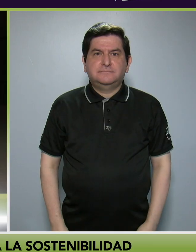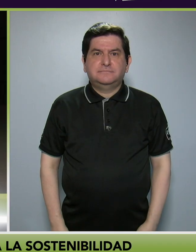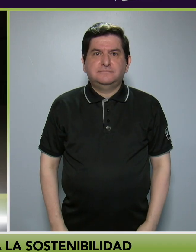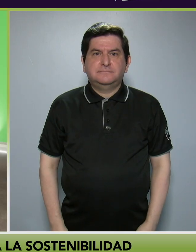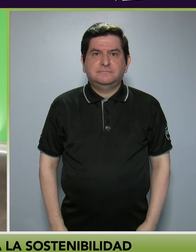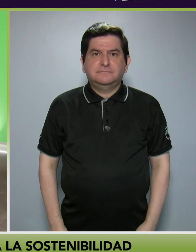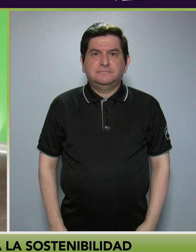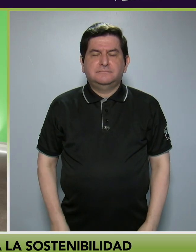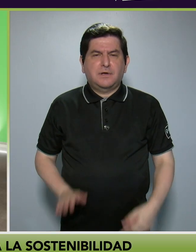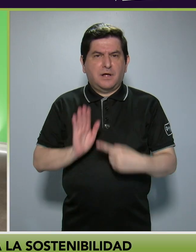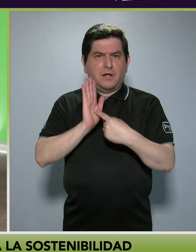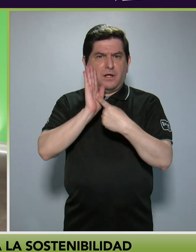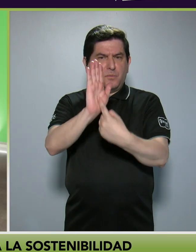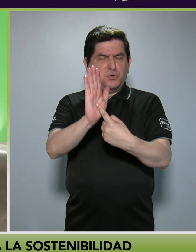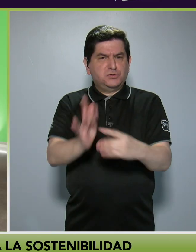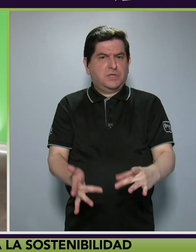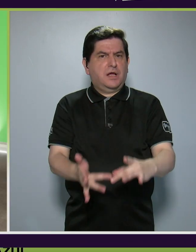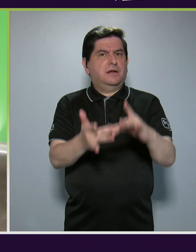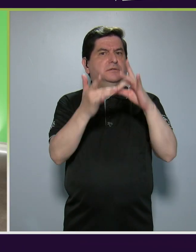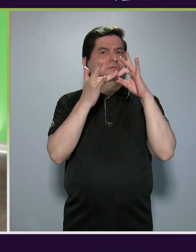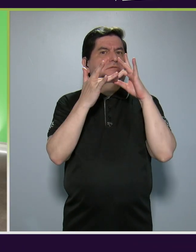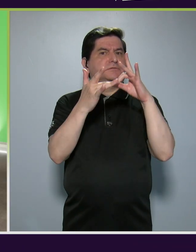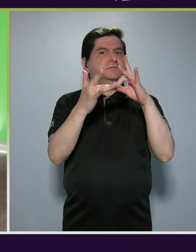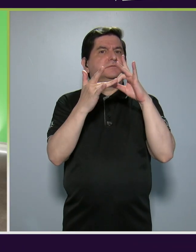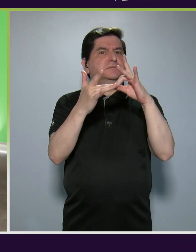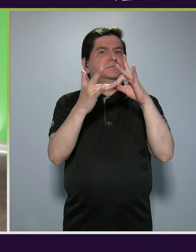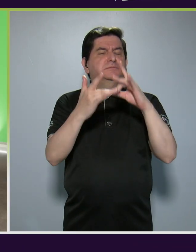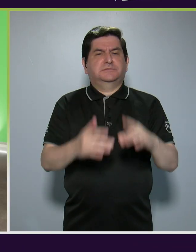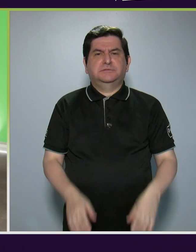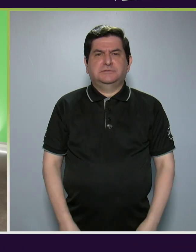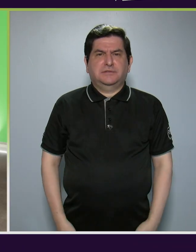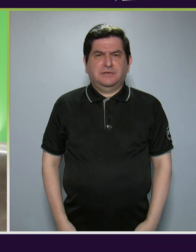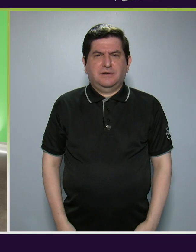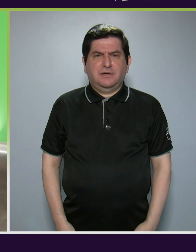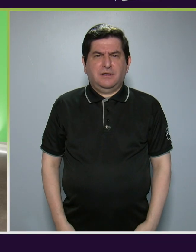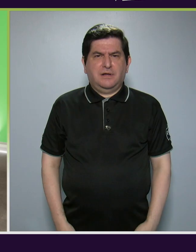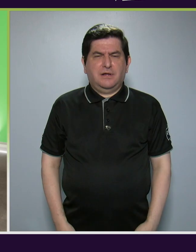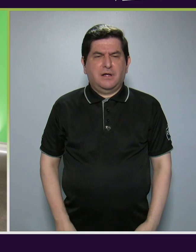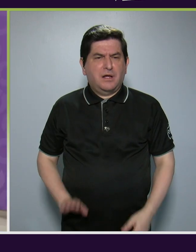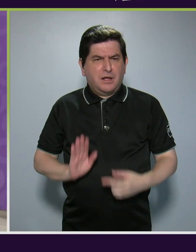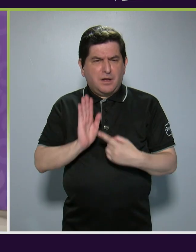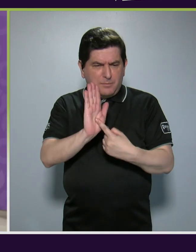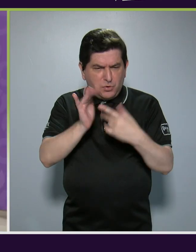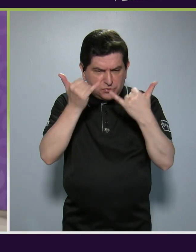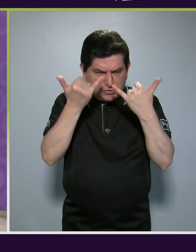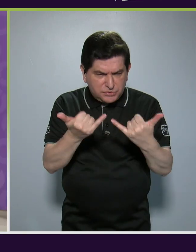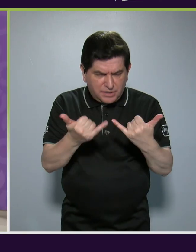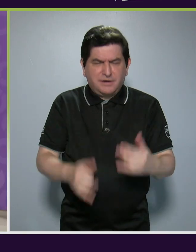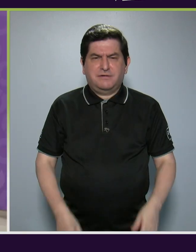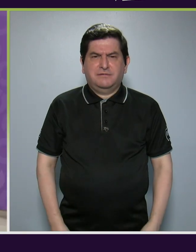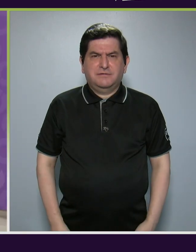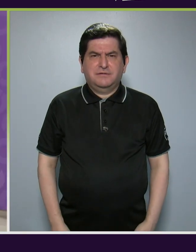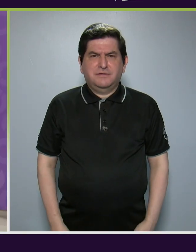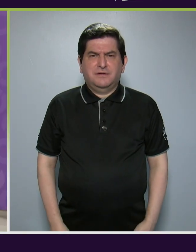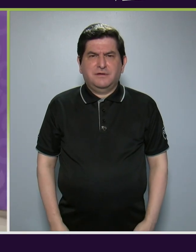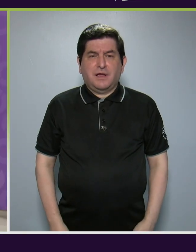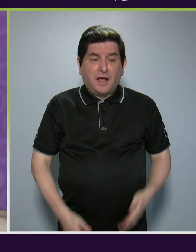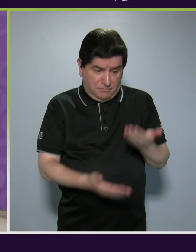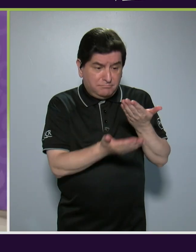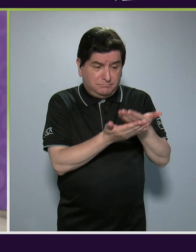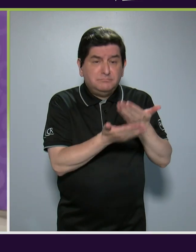que mostramos, sobre todo porque hemos visualizado, y eso pues se